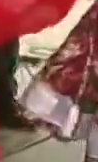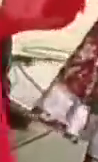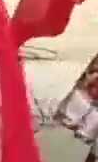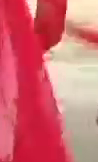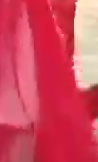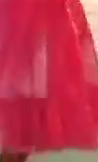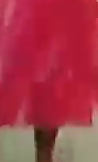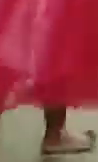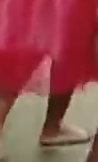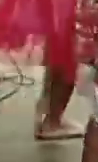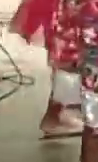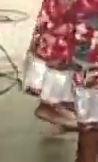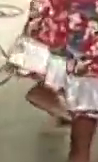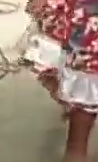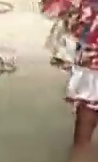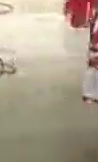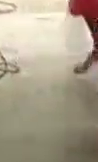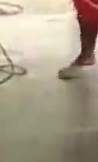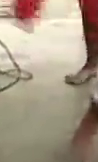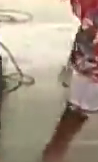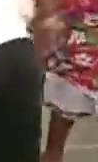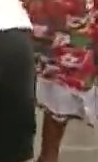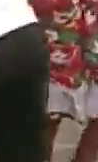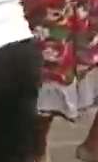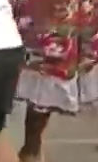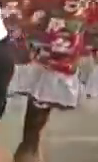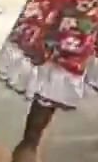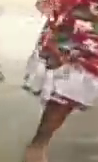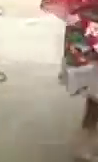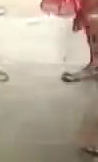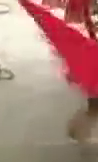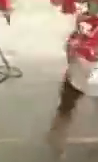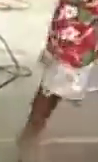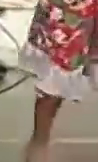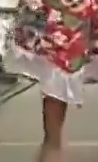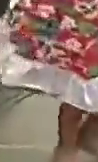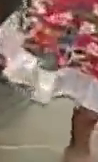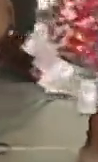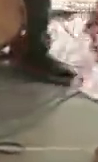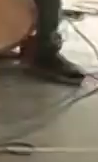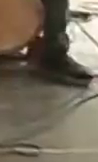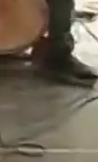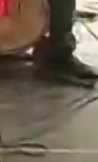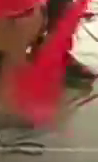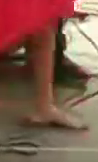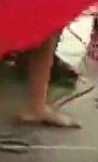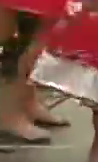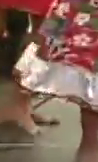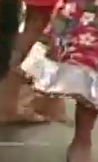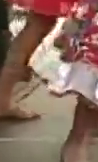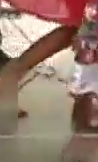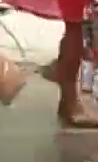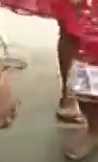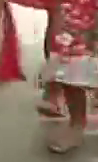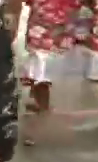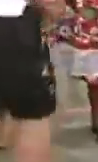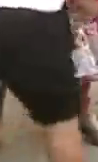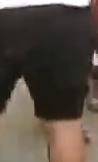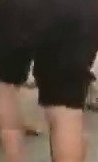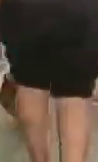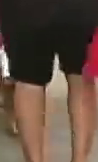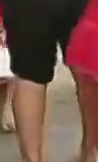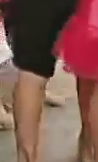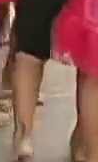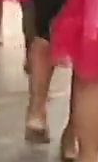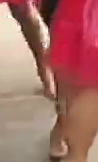300.000 toneladas métricas de diferentes especies marinas. A esta hora podemos observar parte del recibimiento musical que